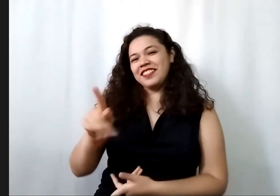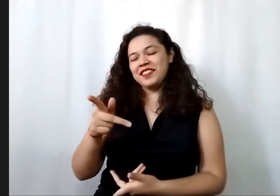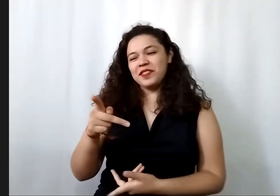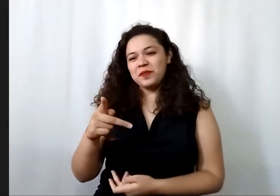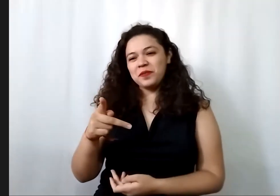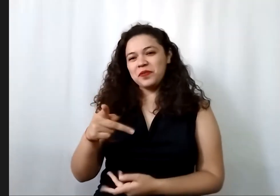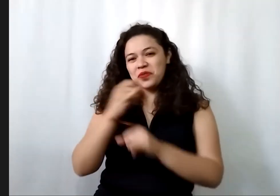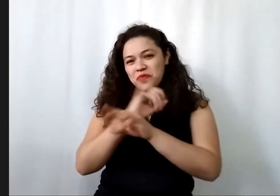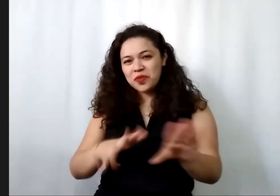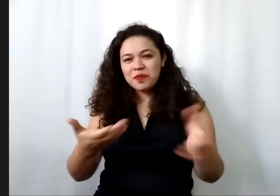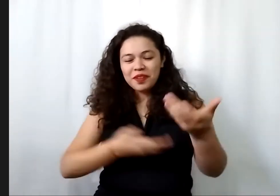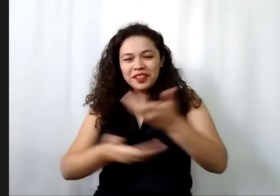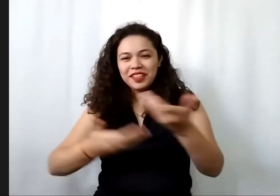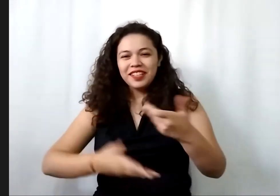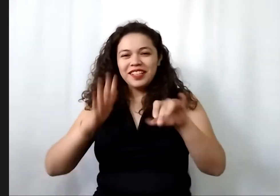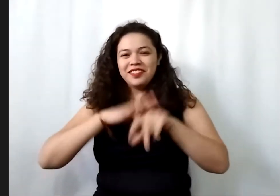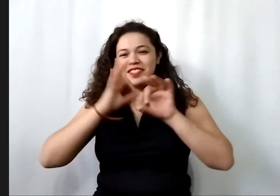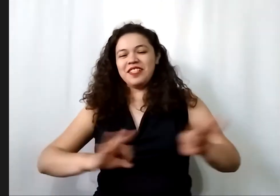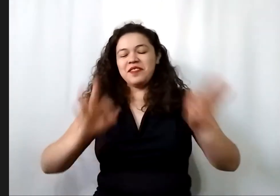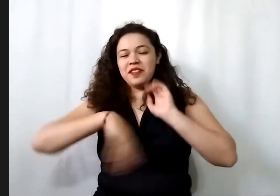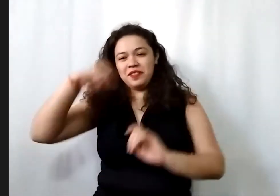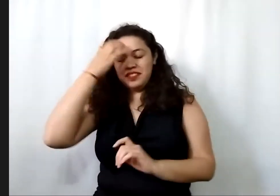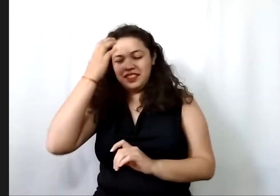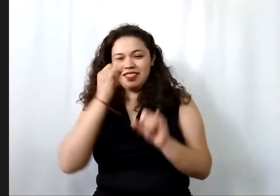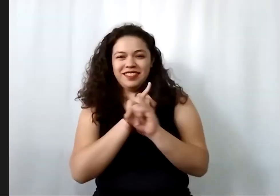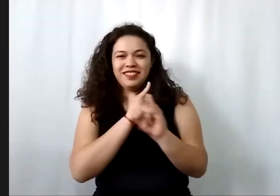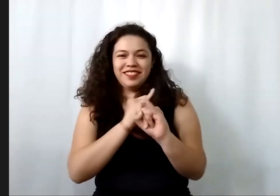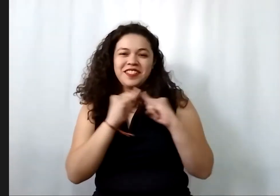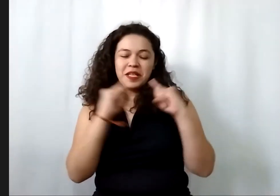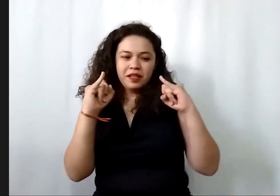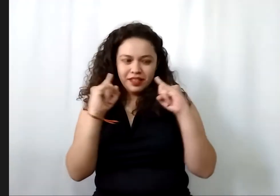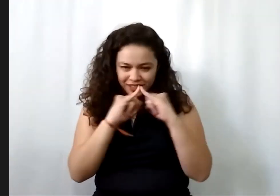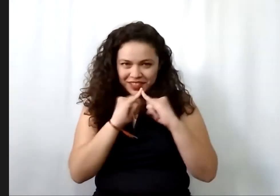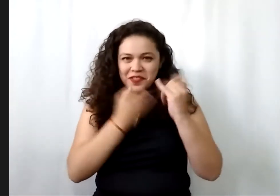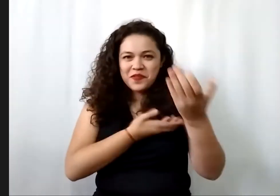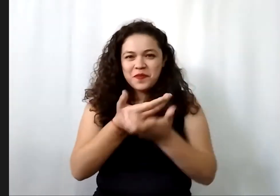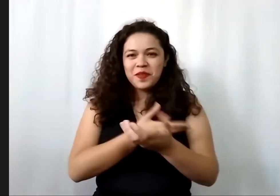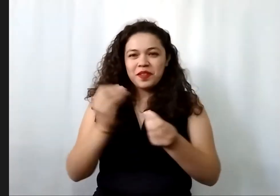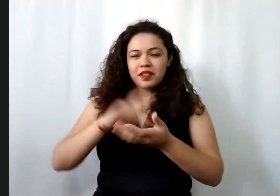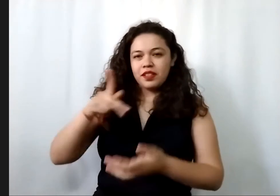información tan importante para nosotros y para las instituciones. Gracias, Katia.